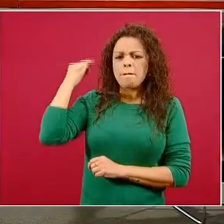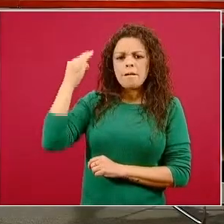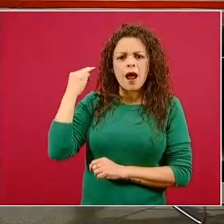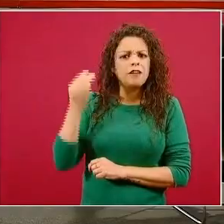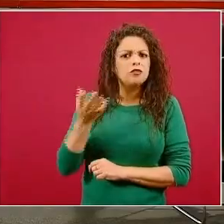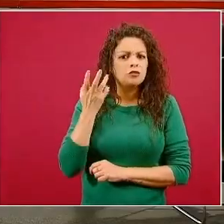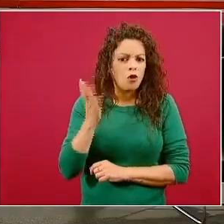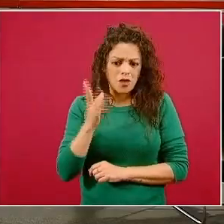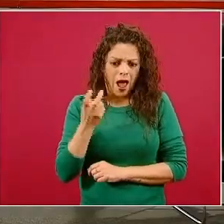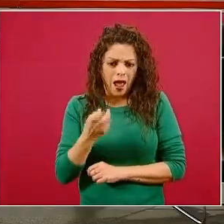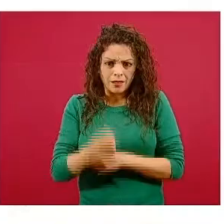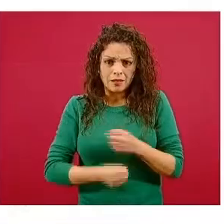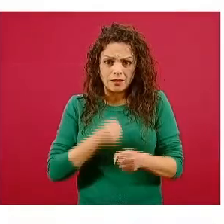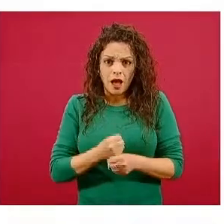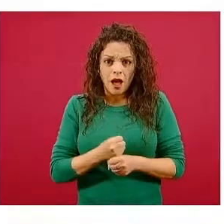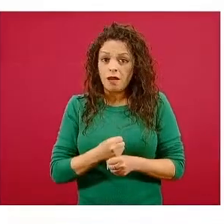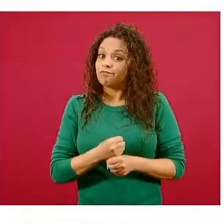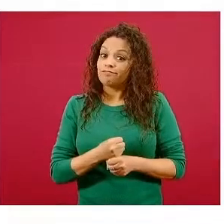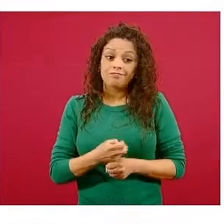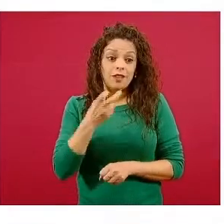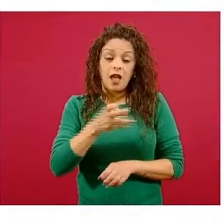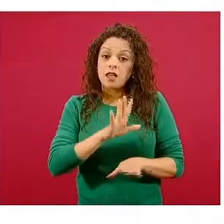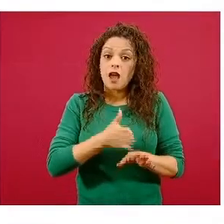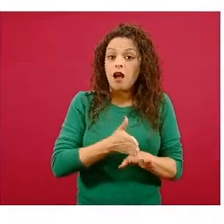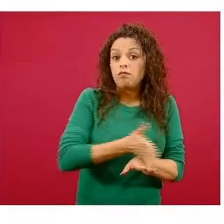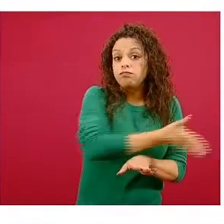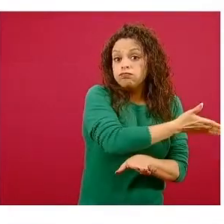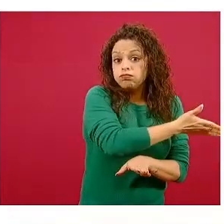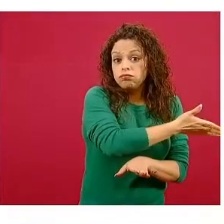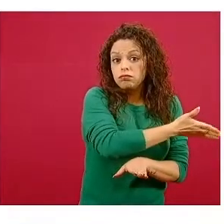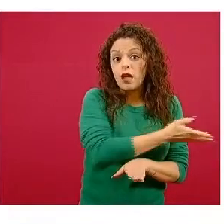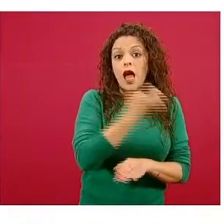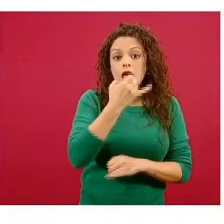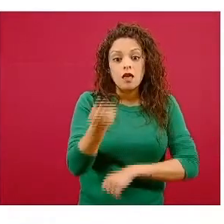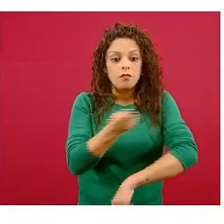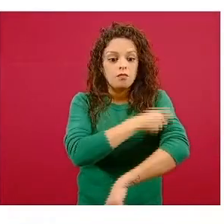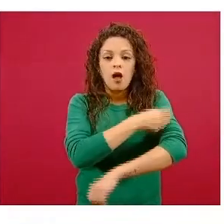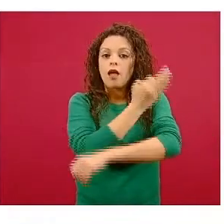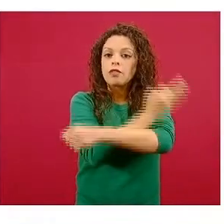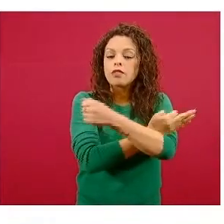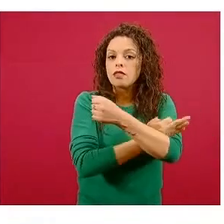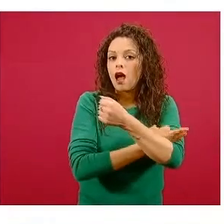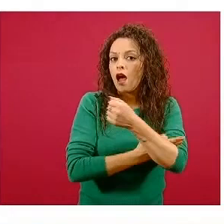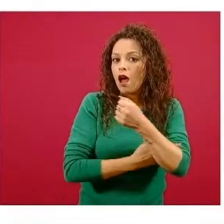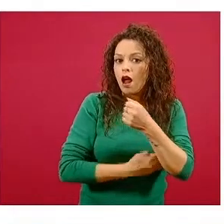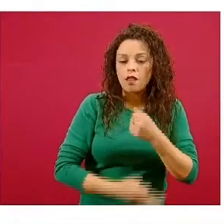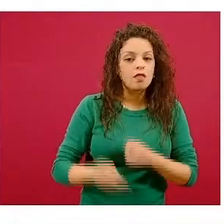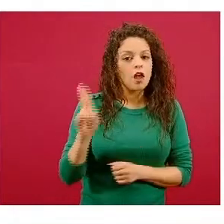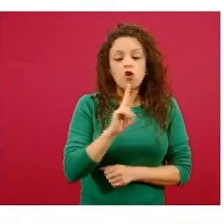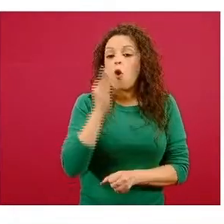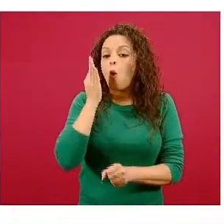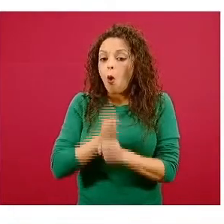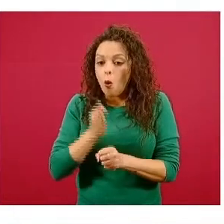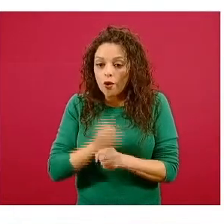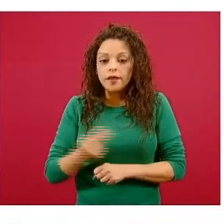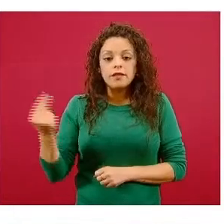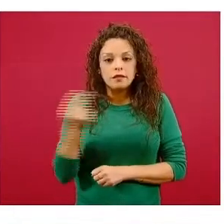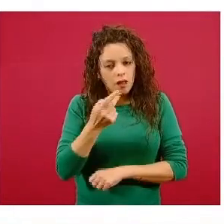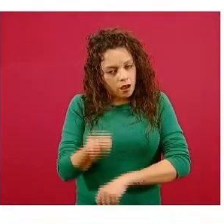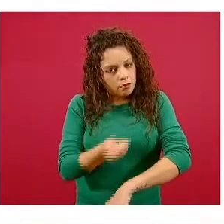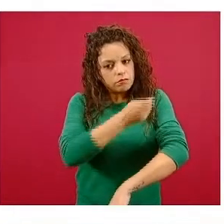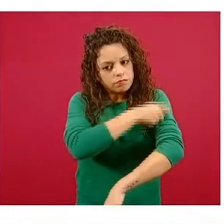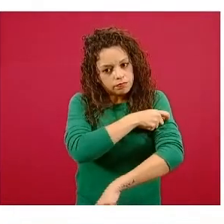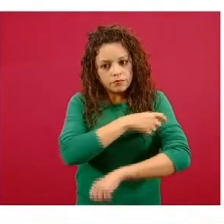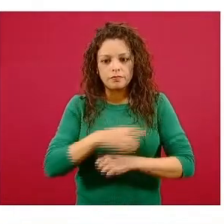aplicaron, esa ya no cuenta, esa es de la temporada pasada y se la aplicaron muy tarde. Hay que aplicársela ahorita, no es por año de enero